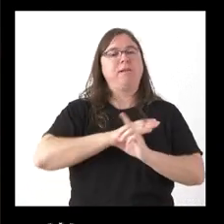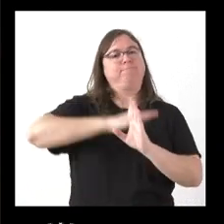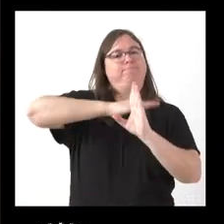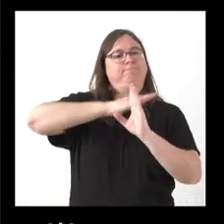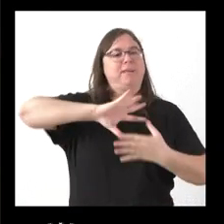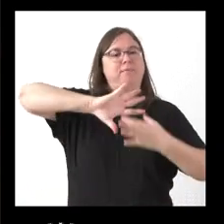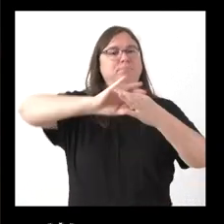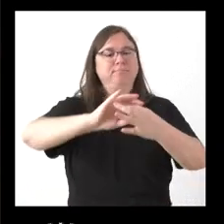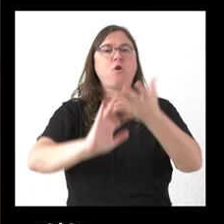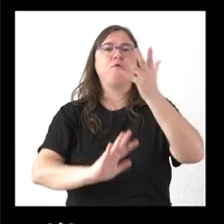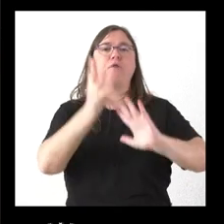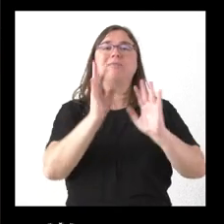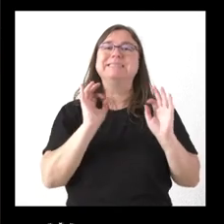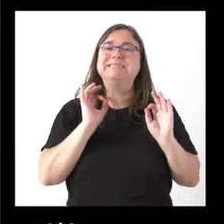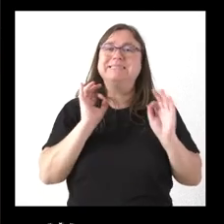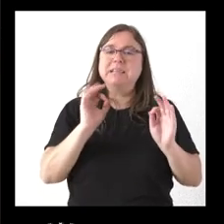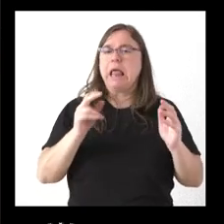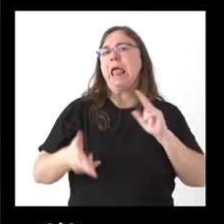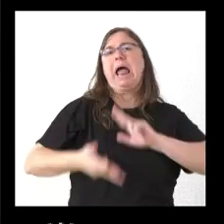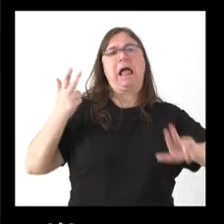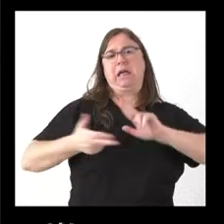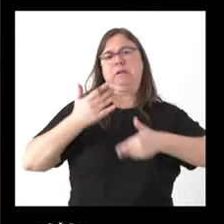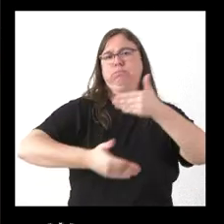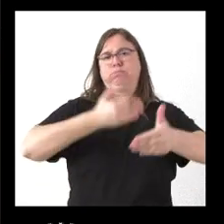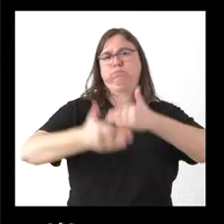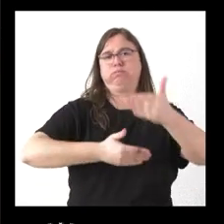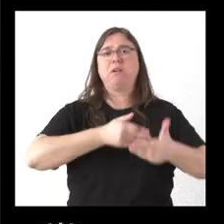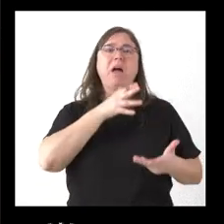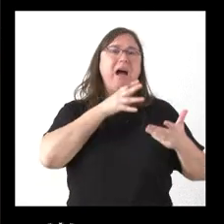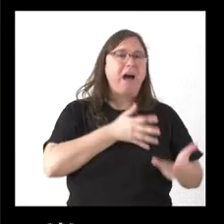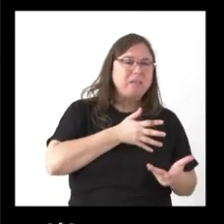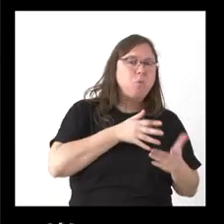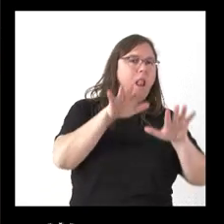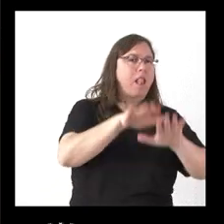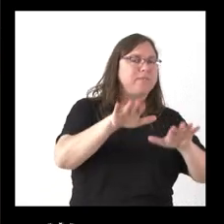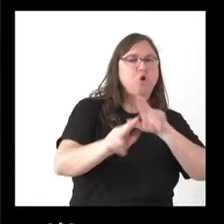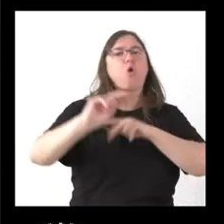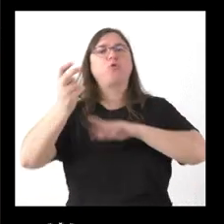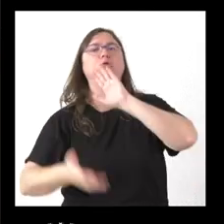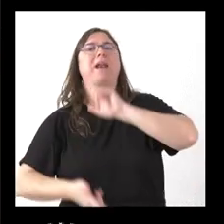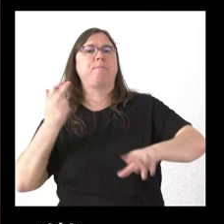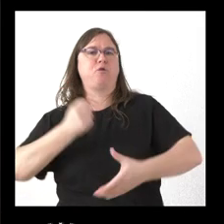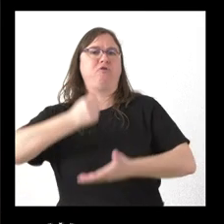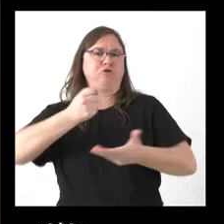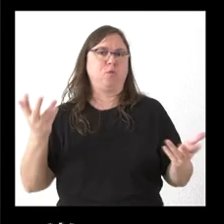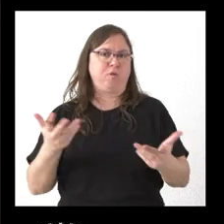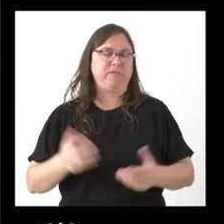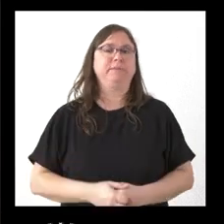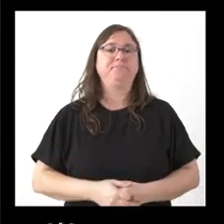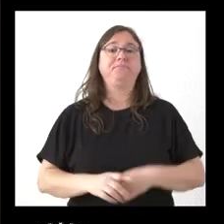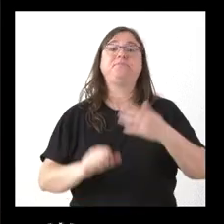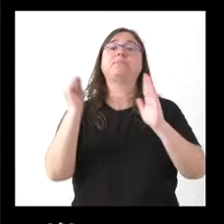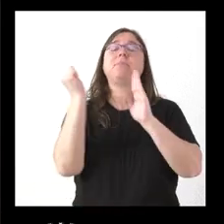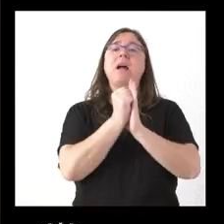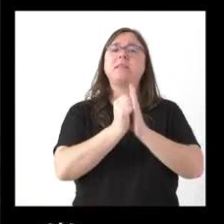operativo de una forma específica y ágil más ágil que lo que el sistema ordinario el artículo 4 de este